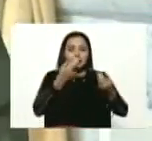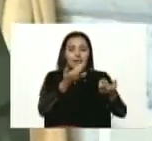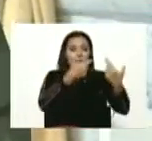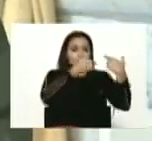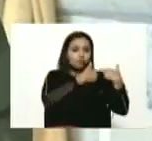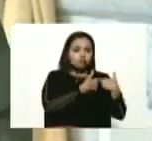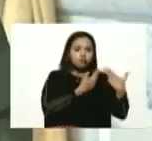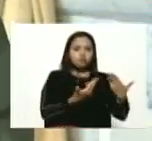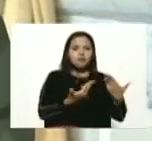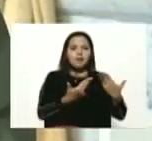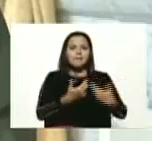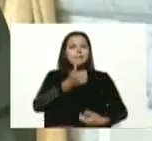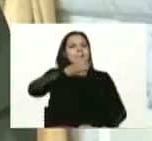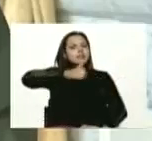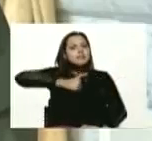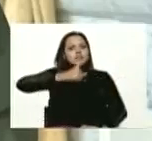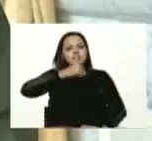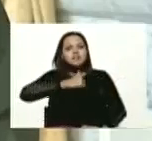responsabilidad, con mucha paciencia,